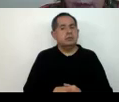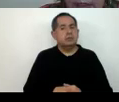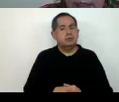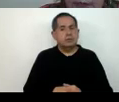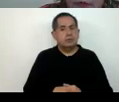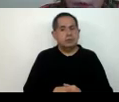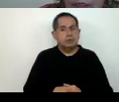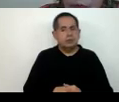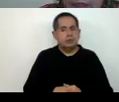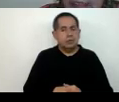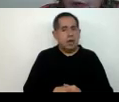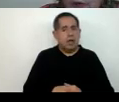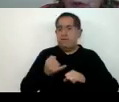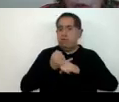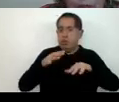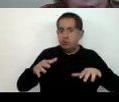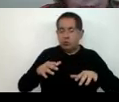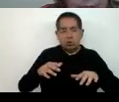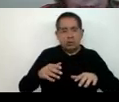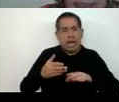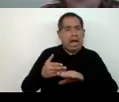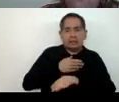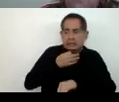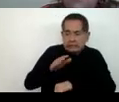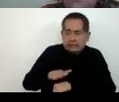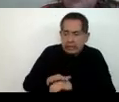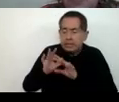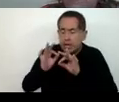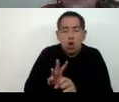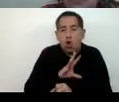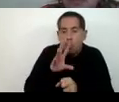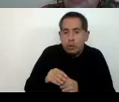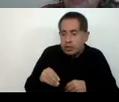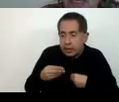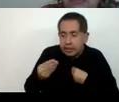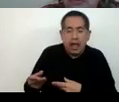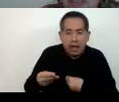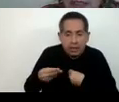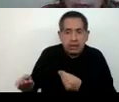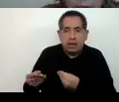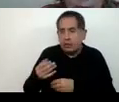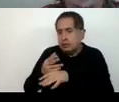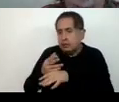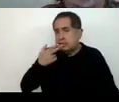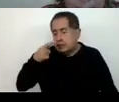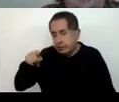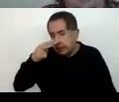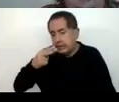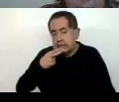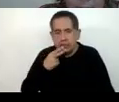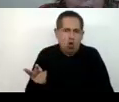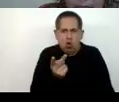la información debe de ser oportuna, eficaz y completa tanto a la persona que lo va a utilizar como a la pareja.